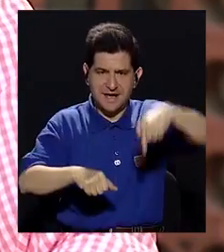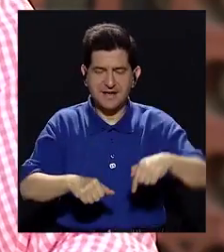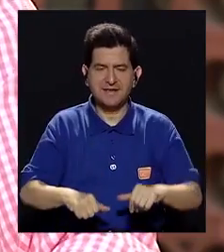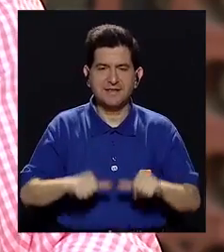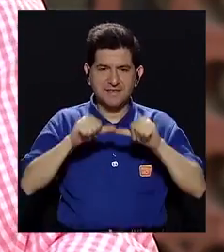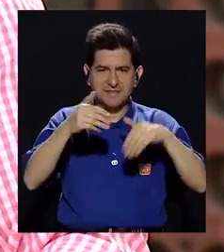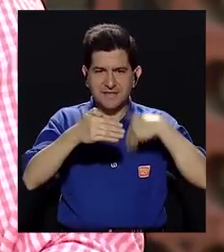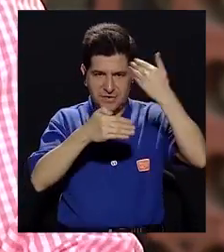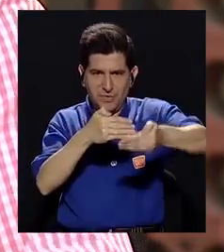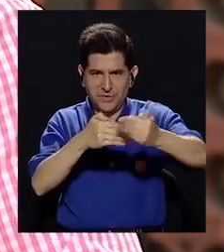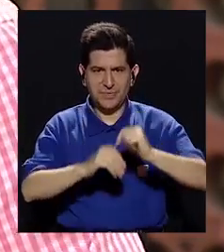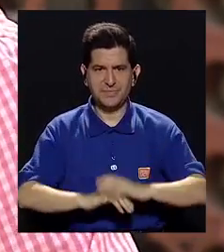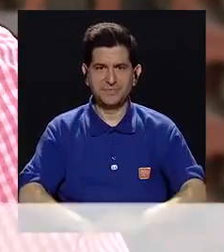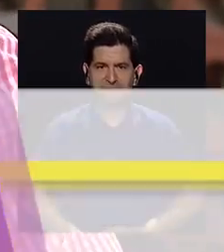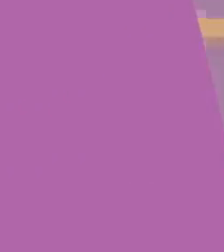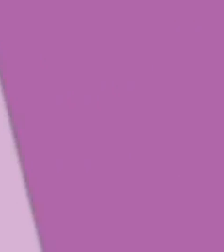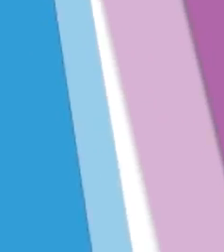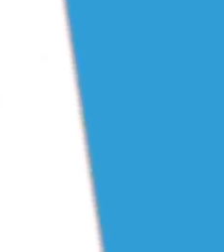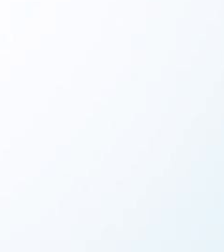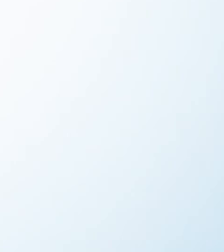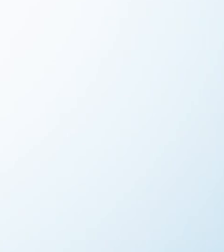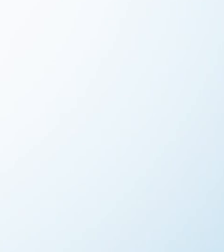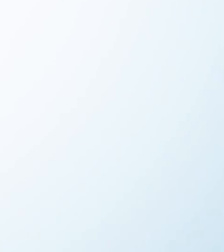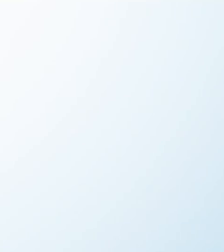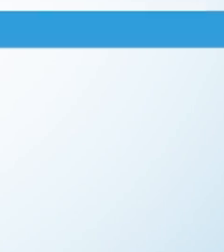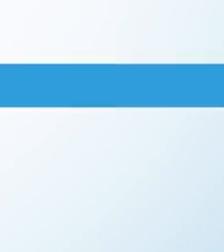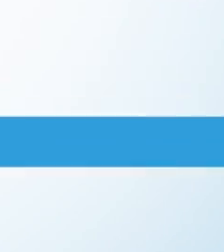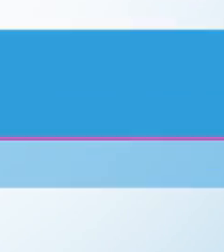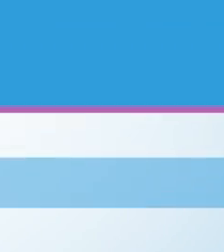con nosotros, ya regresamos.